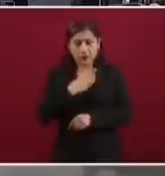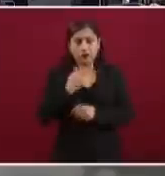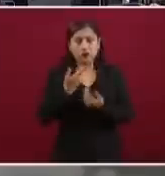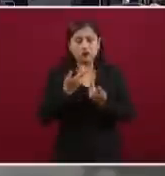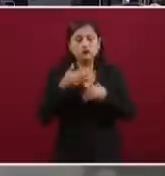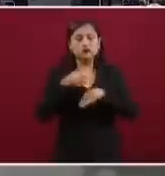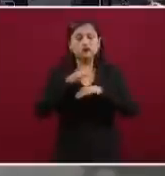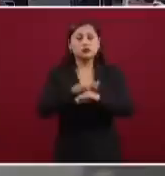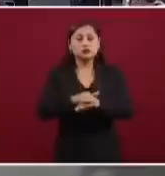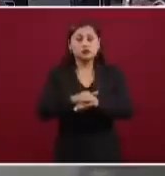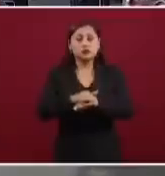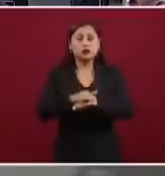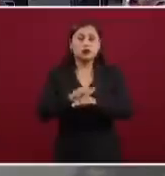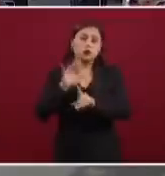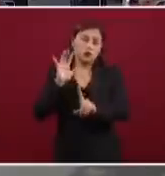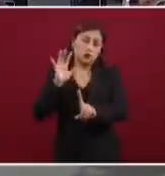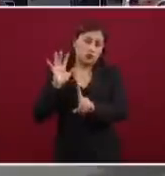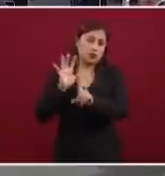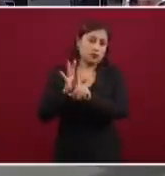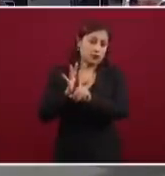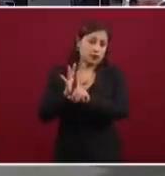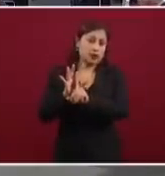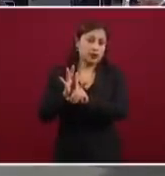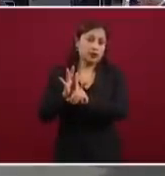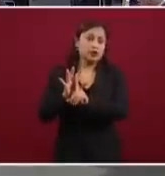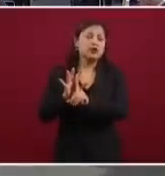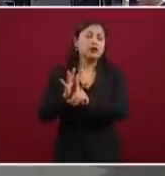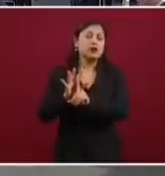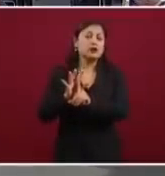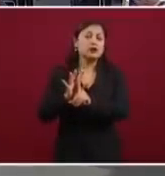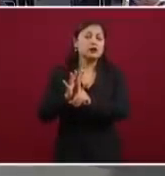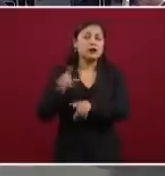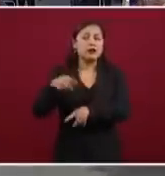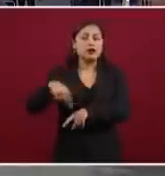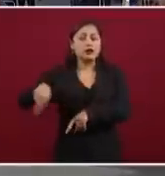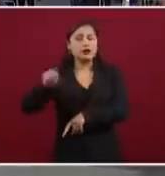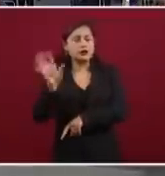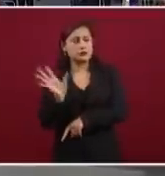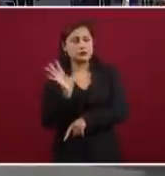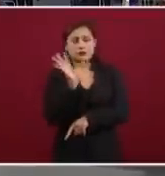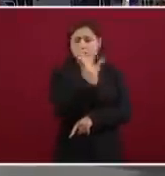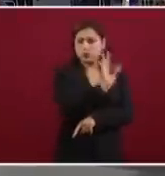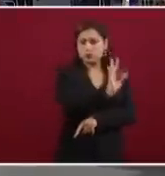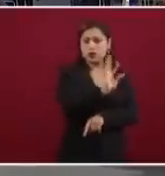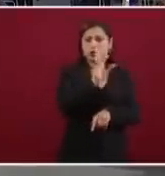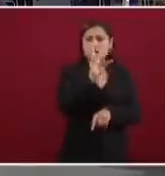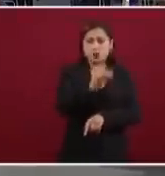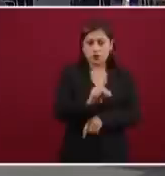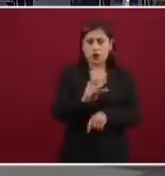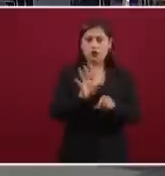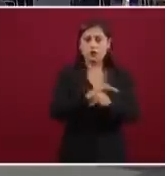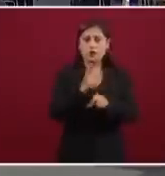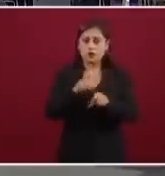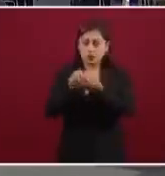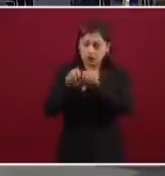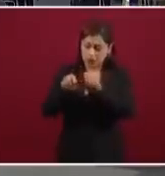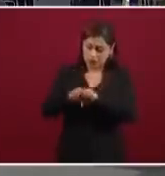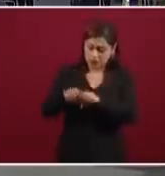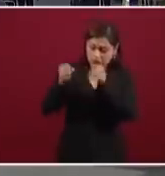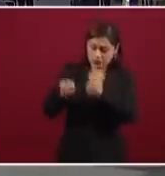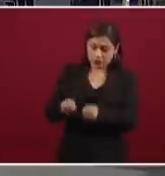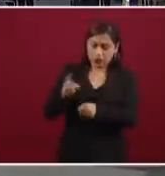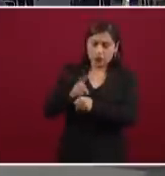le informaron por motivo de que es parte de procesos internos dentro del Gabinete de Seguridad, si se llevara a cabo